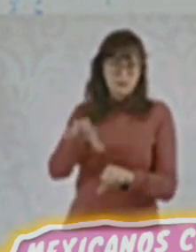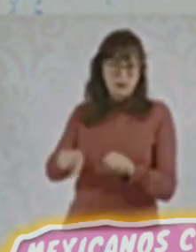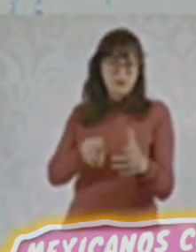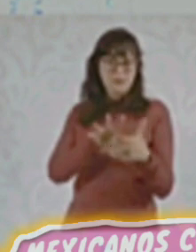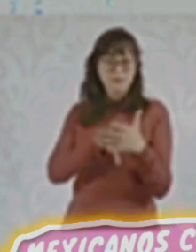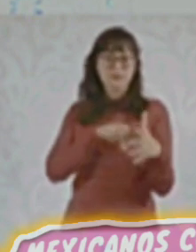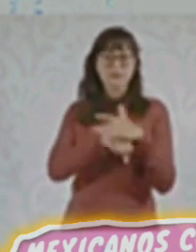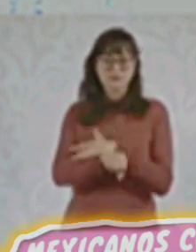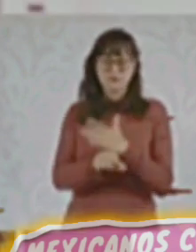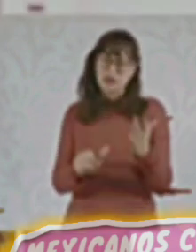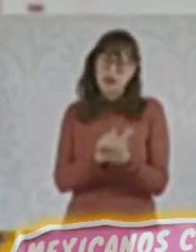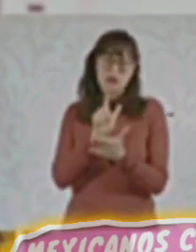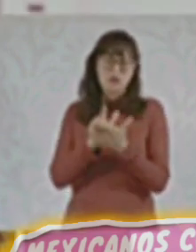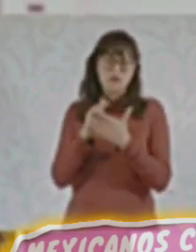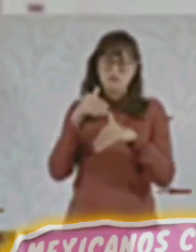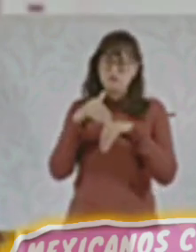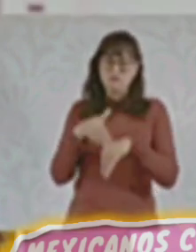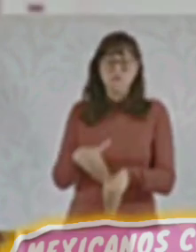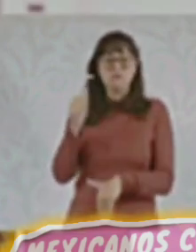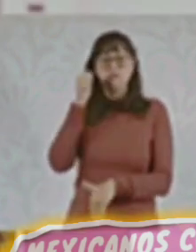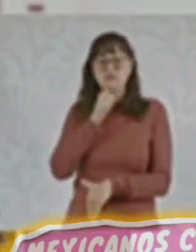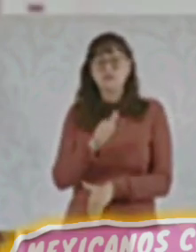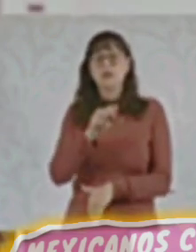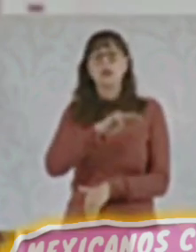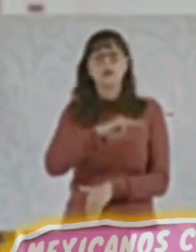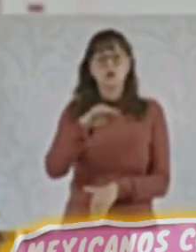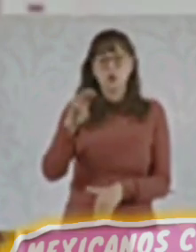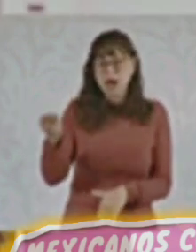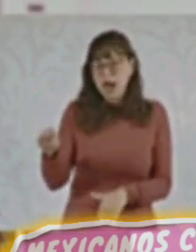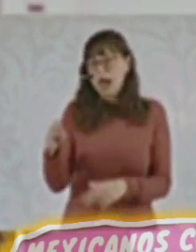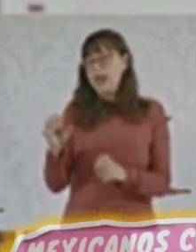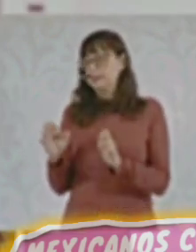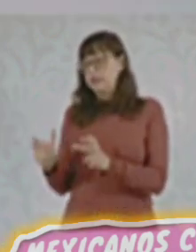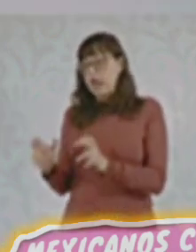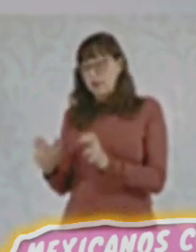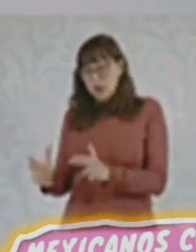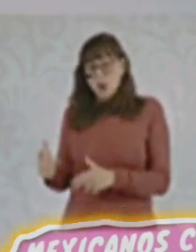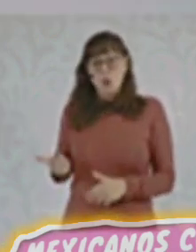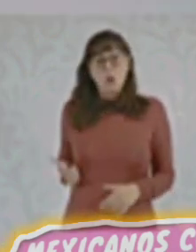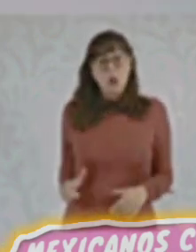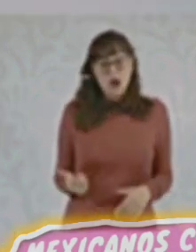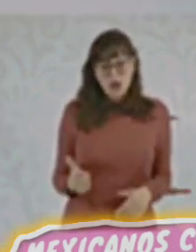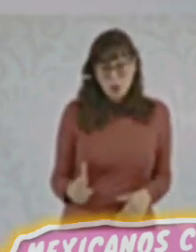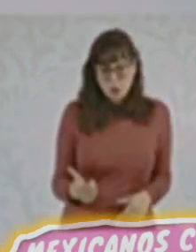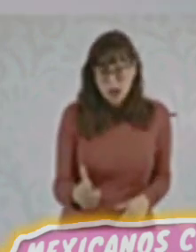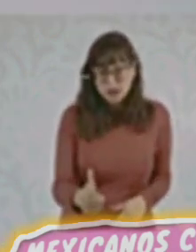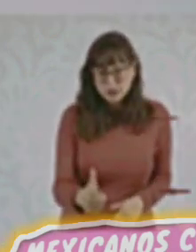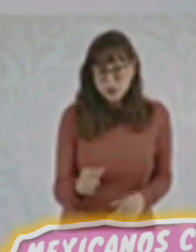en Michoacán como en Chiapas, como en Guanajuato, como en otros lugares,